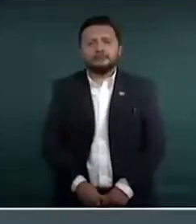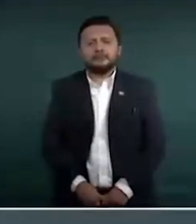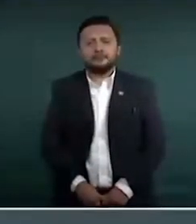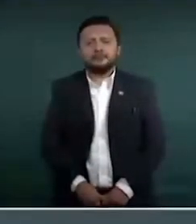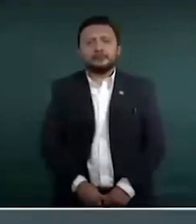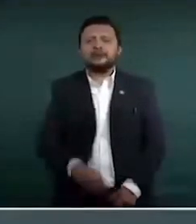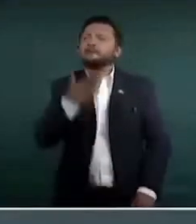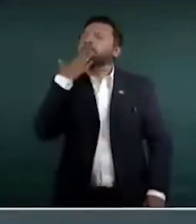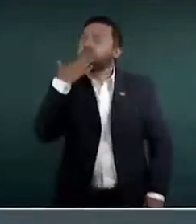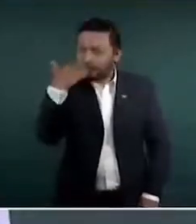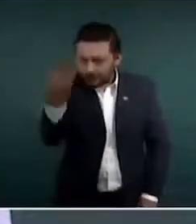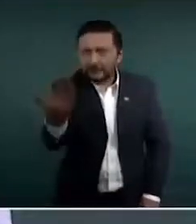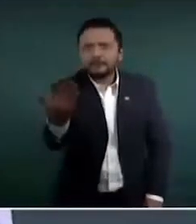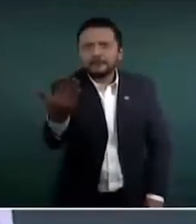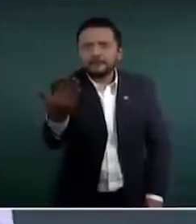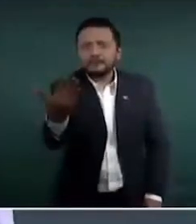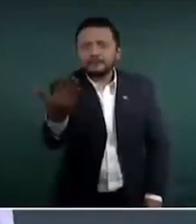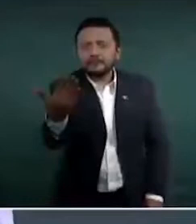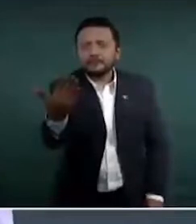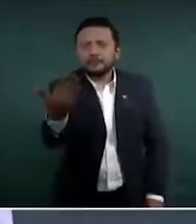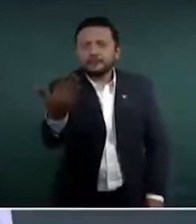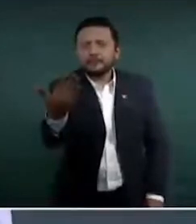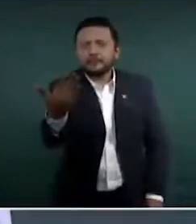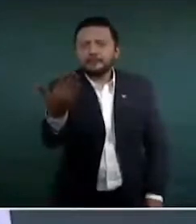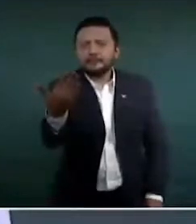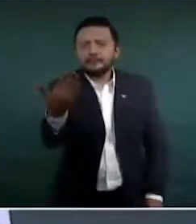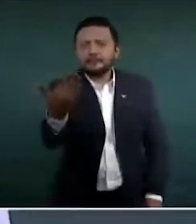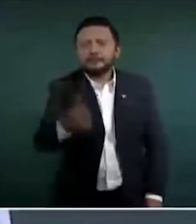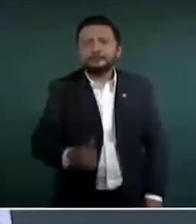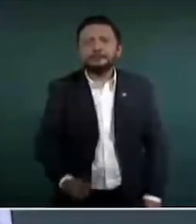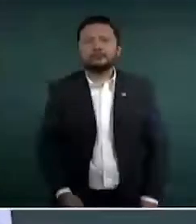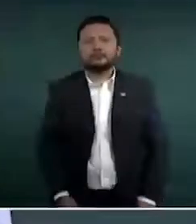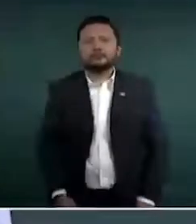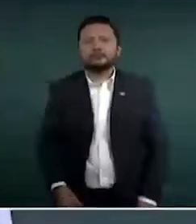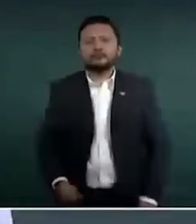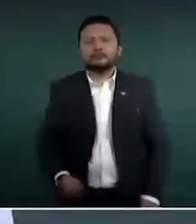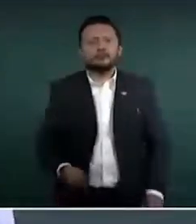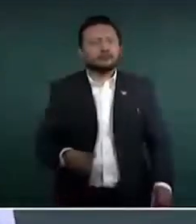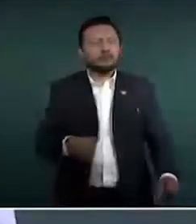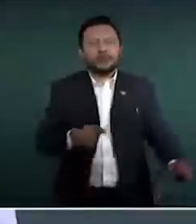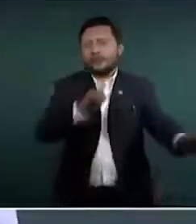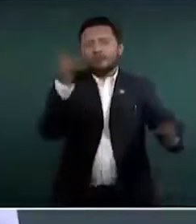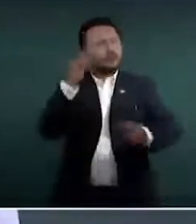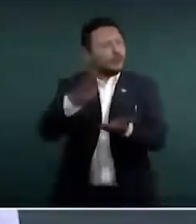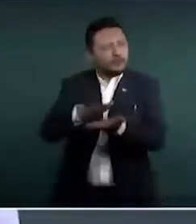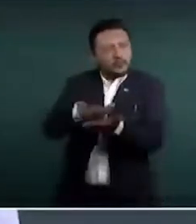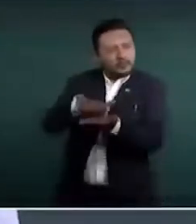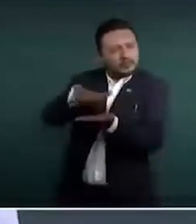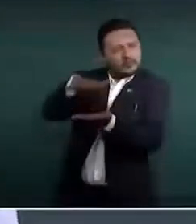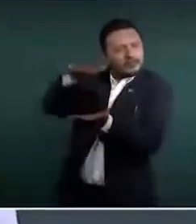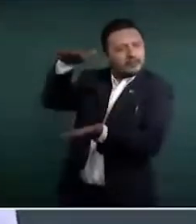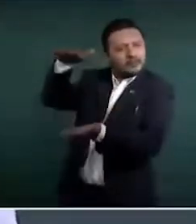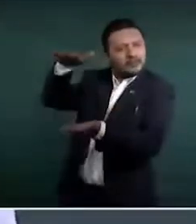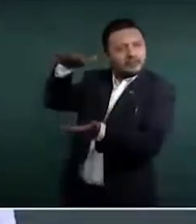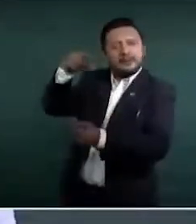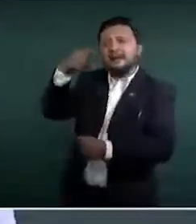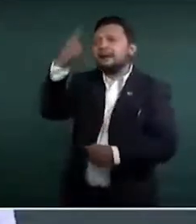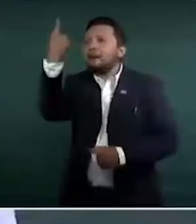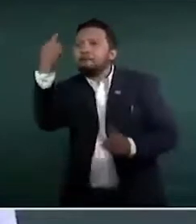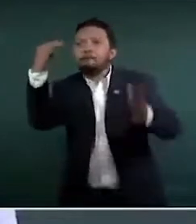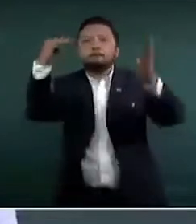va bien, no va a superar el millón de